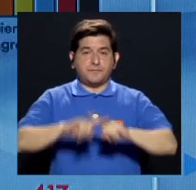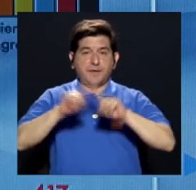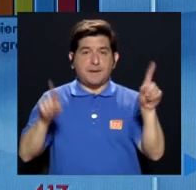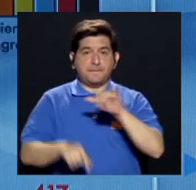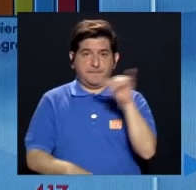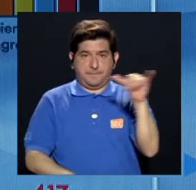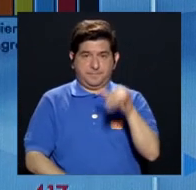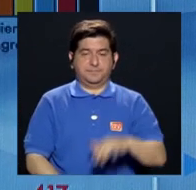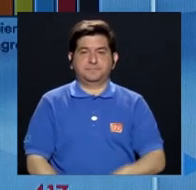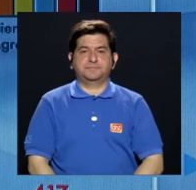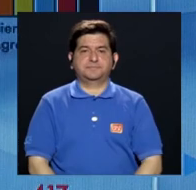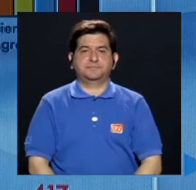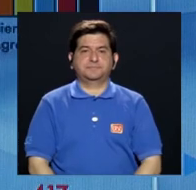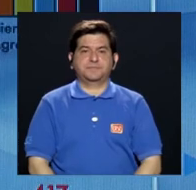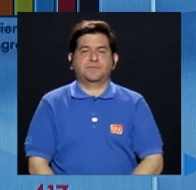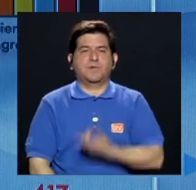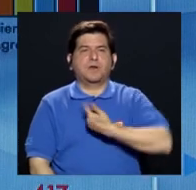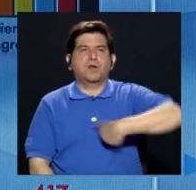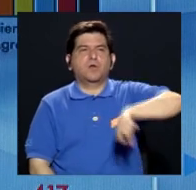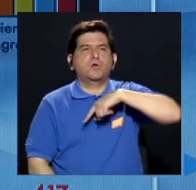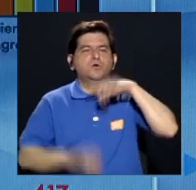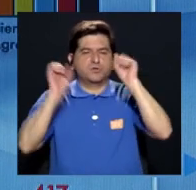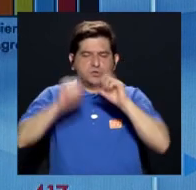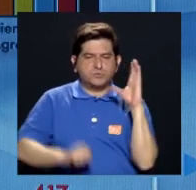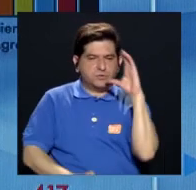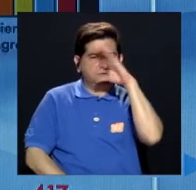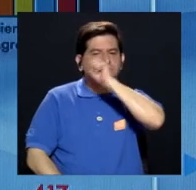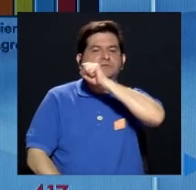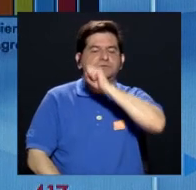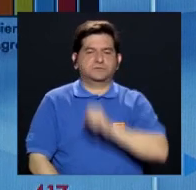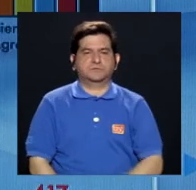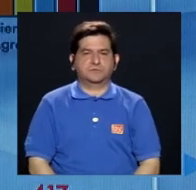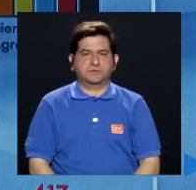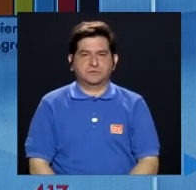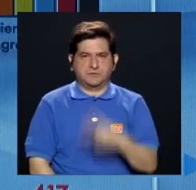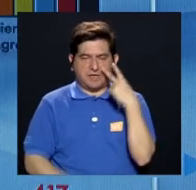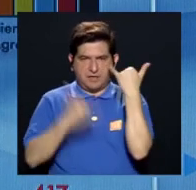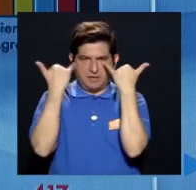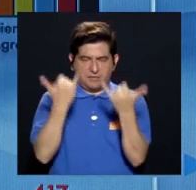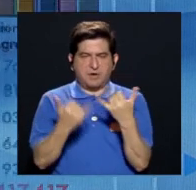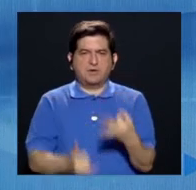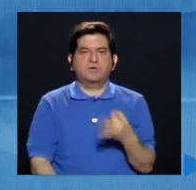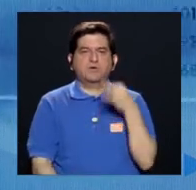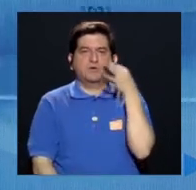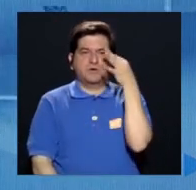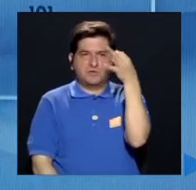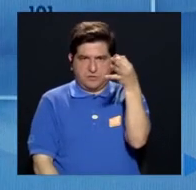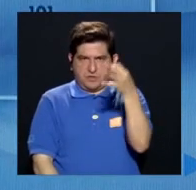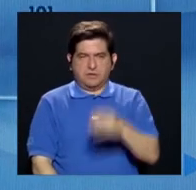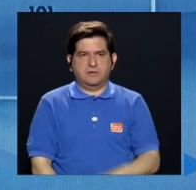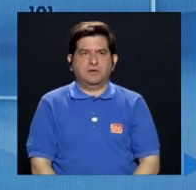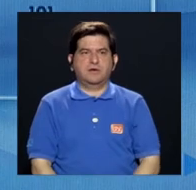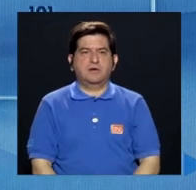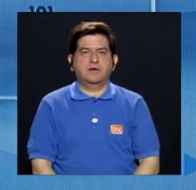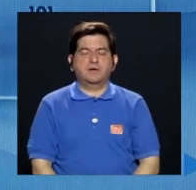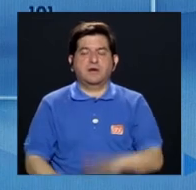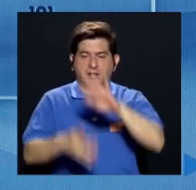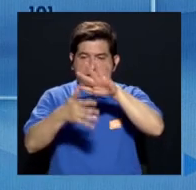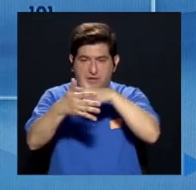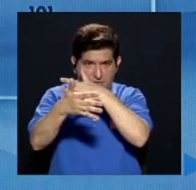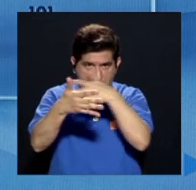también lo que podemos notar, y así lo vemos en el próximo